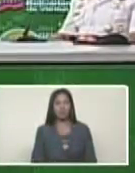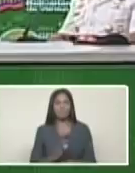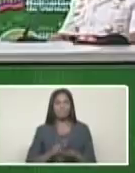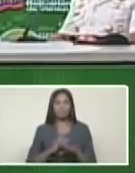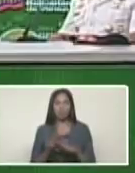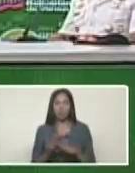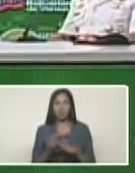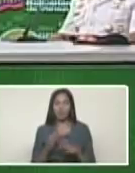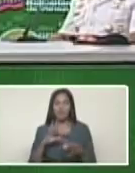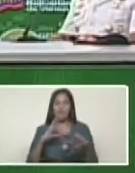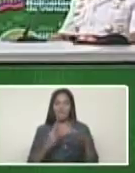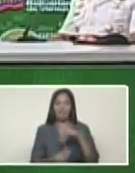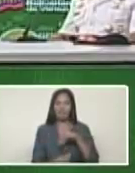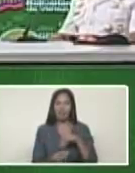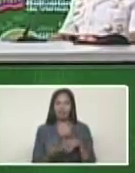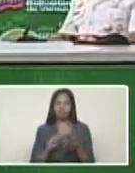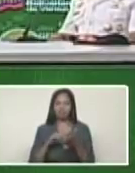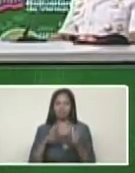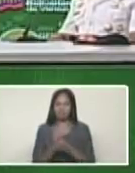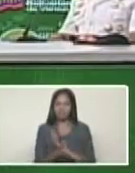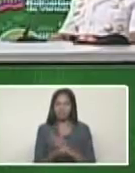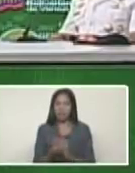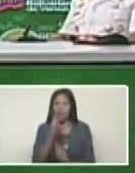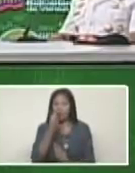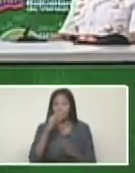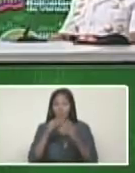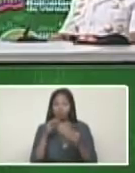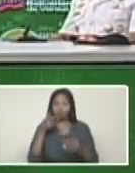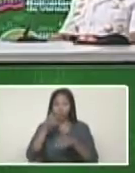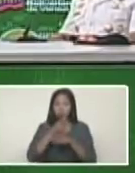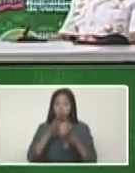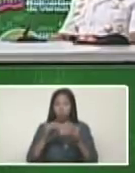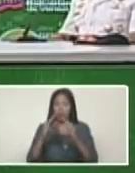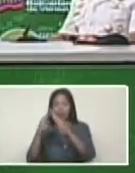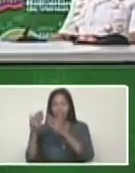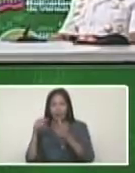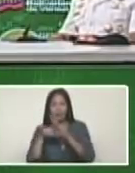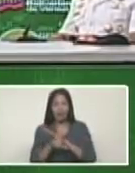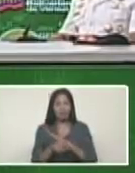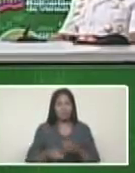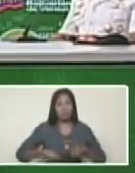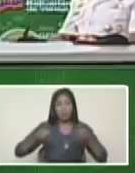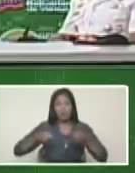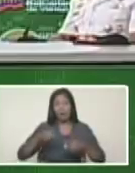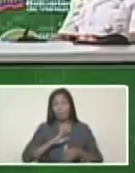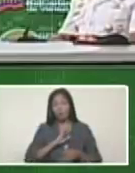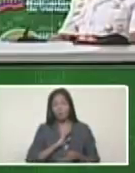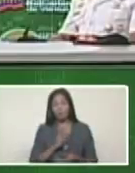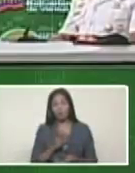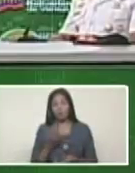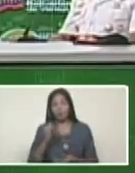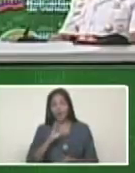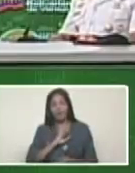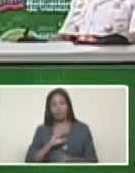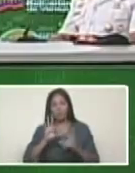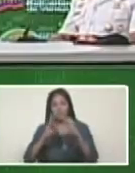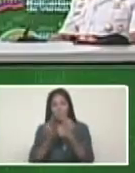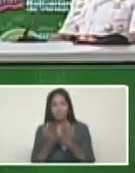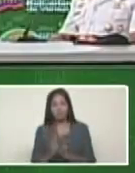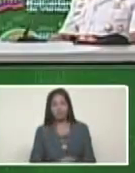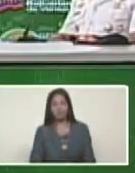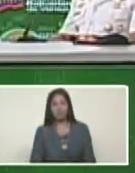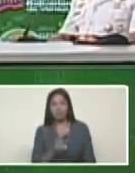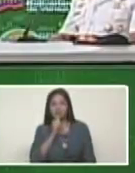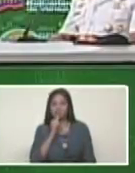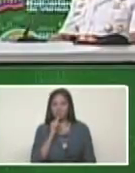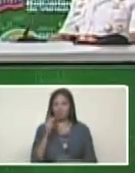el CLAP? El alimento que le llega a la familia, el mercado que le llega a la familia. ¿Quién inventó